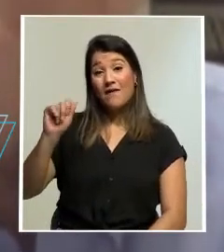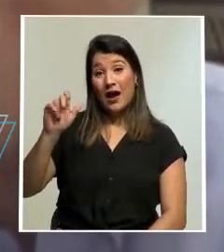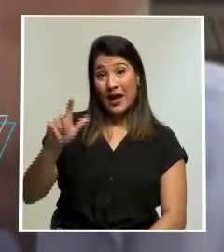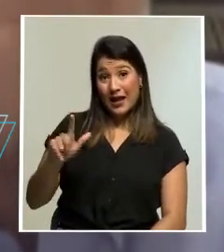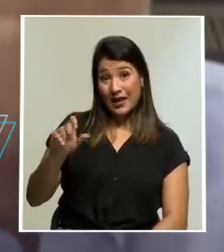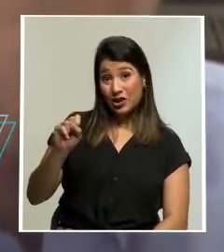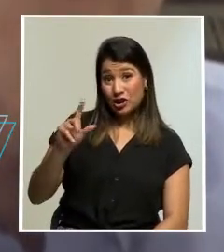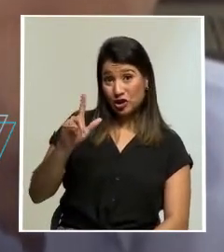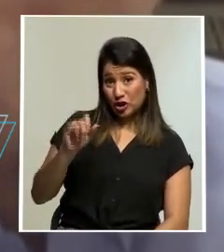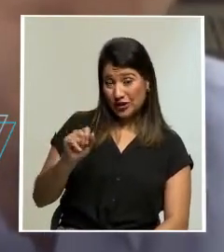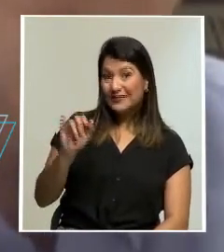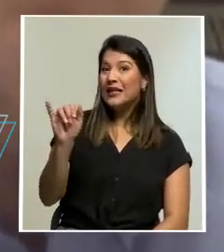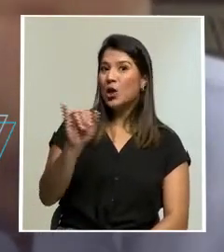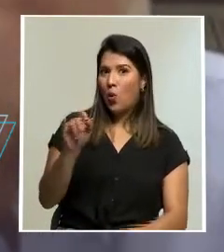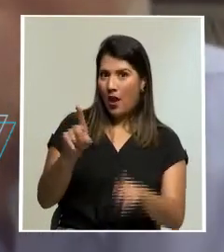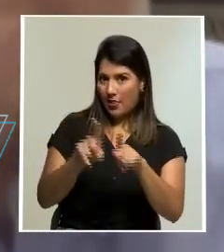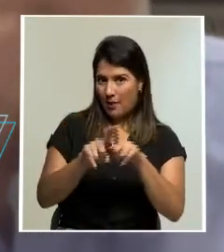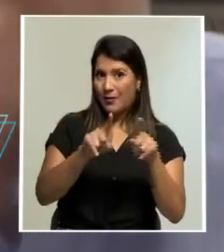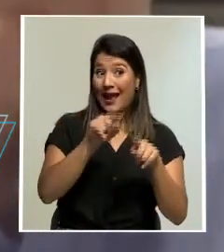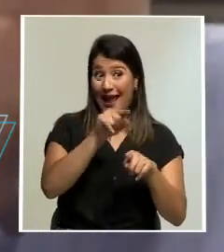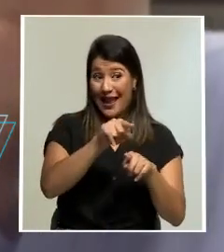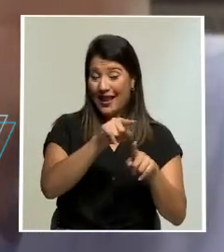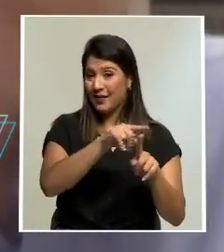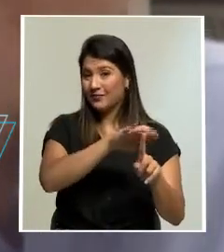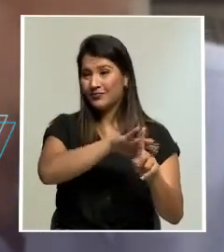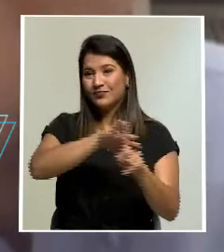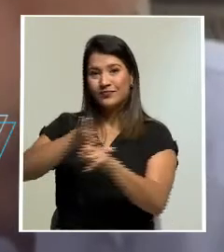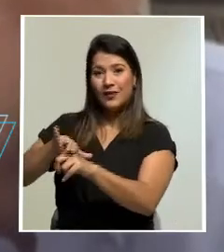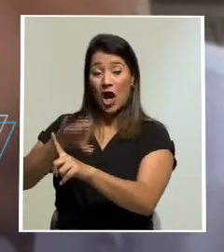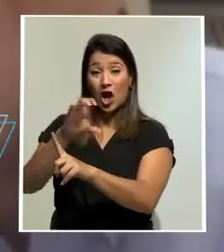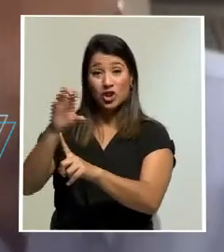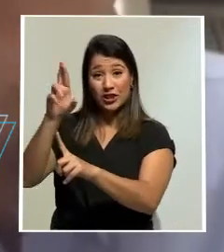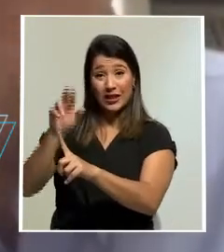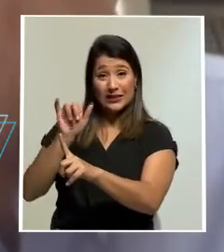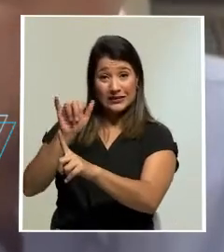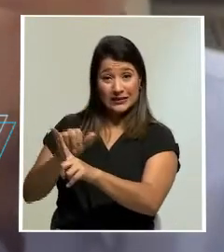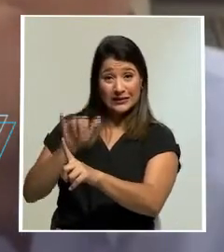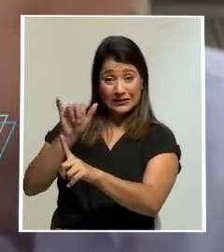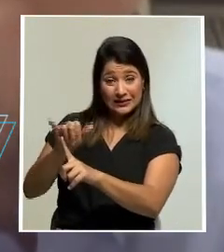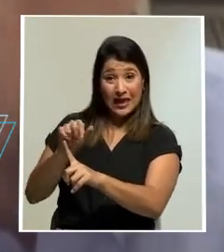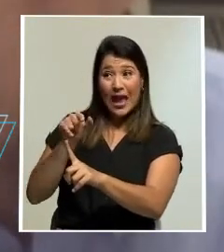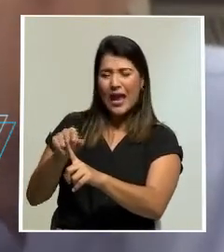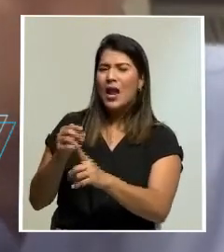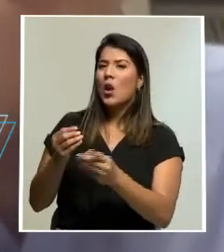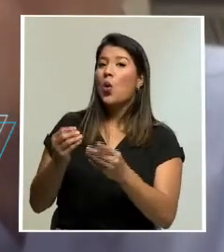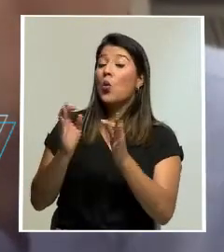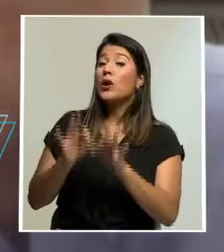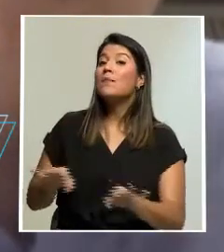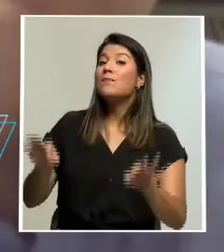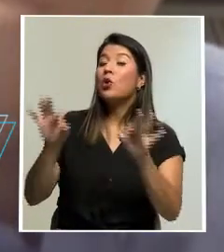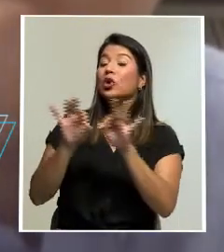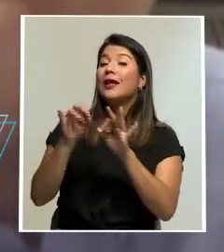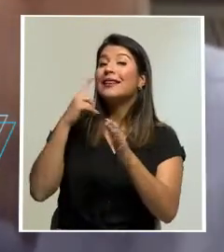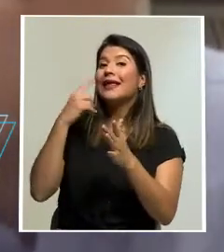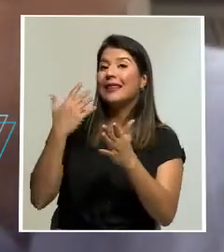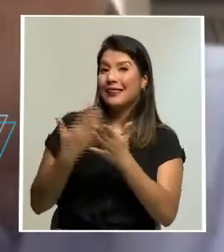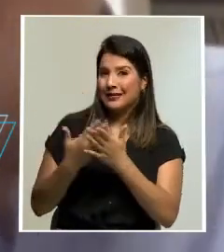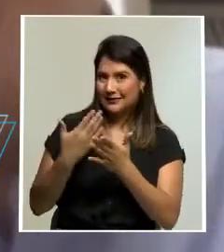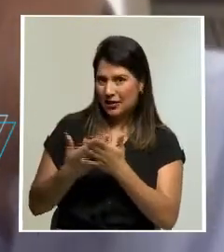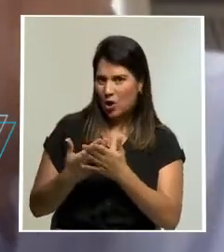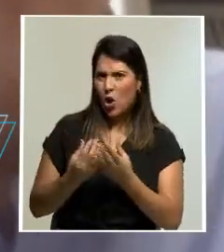en Costa Rica, que renunció a la Corte Suprema de Justicia y se ha convertido en un importante digamos, testigo. Mucha gente dice, bueno,